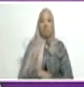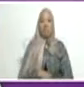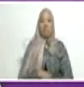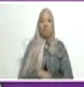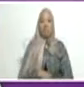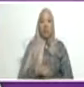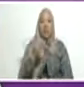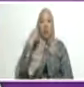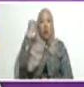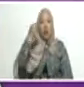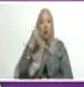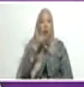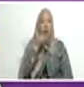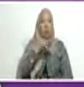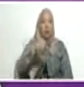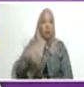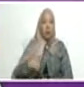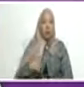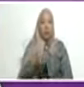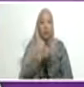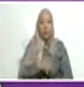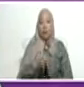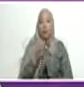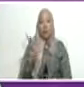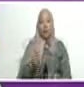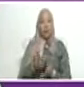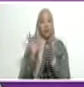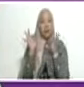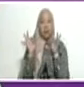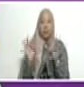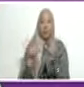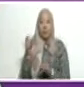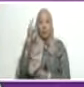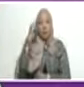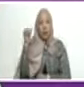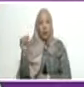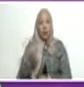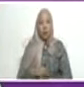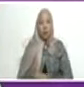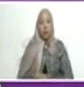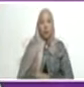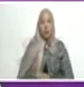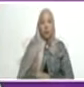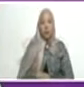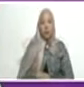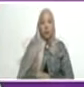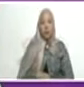Por lo menos, porque nos quieren llevar al escenario de Haití.